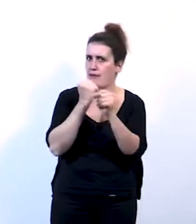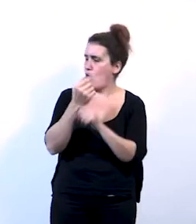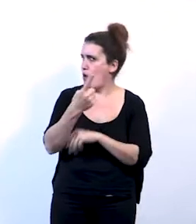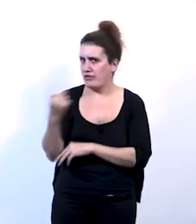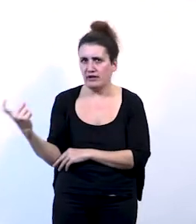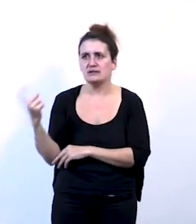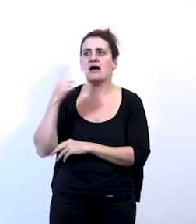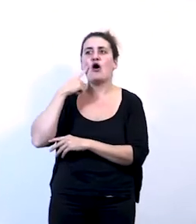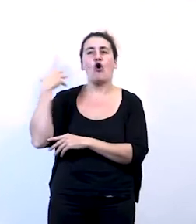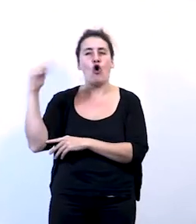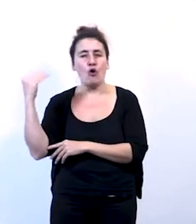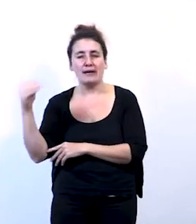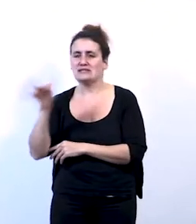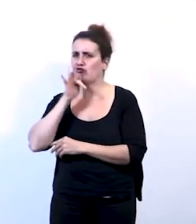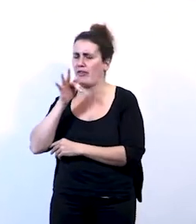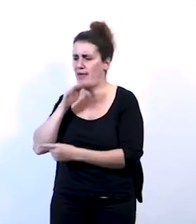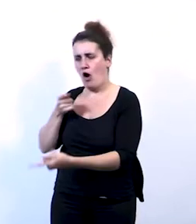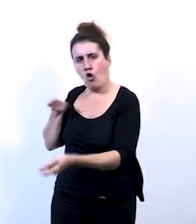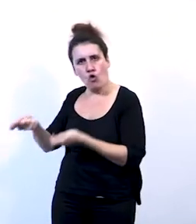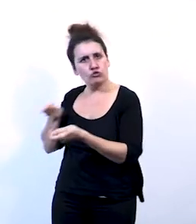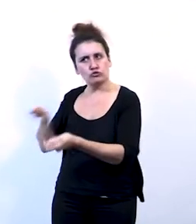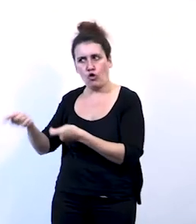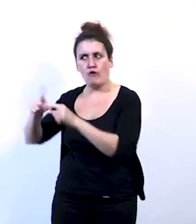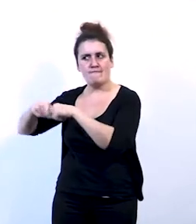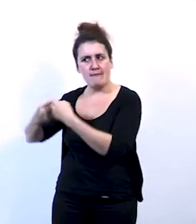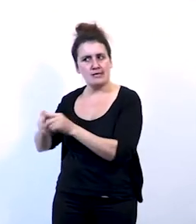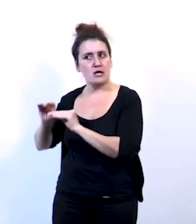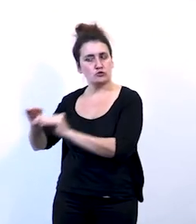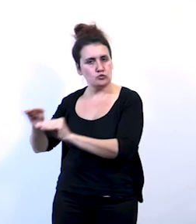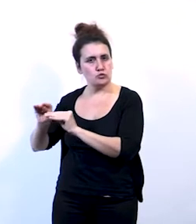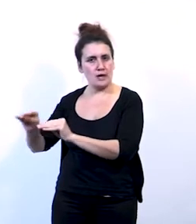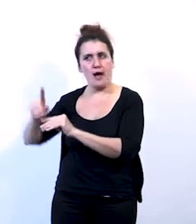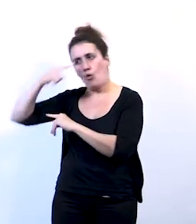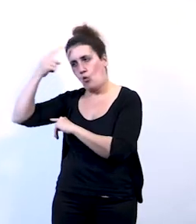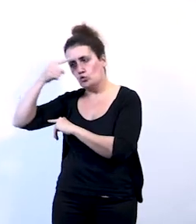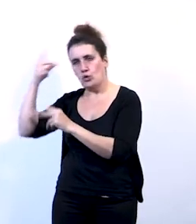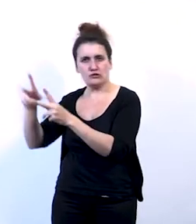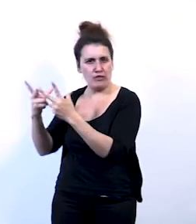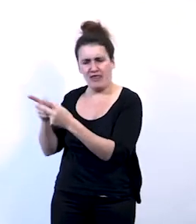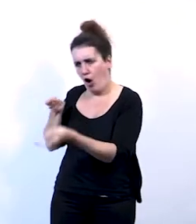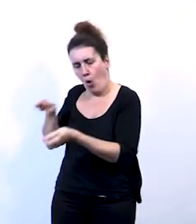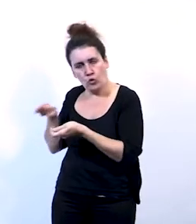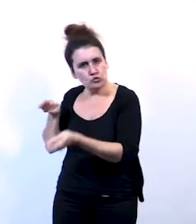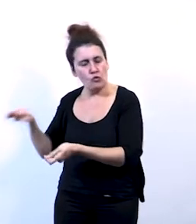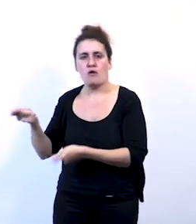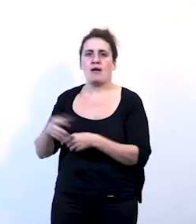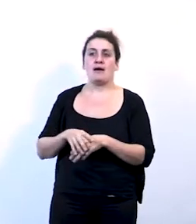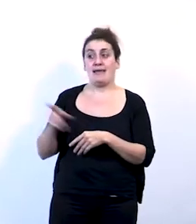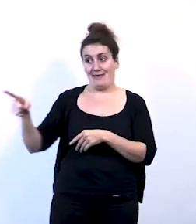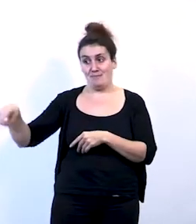jóvenes siguen bajo el control fuerte de la familia y de la cultura de la sociedad, y